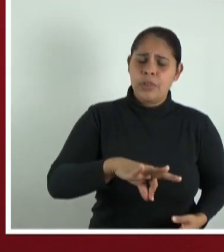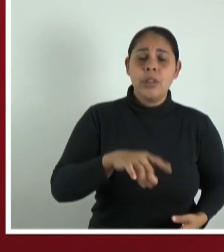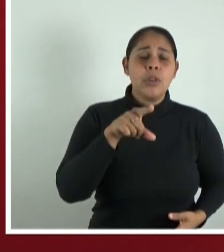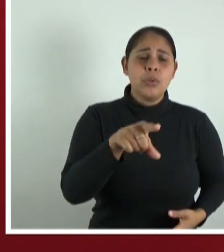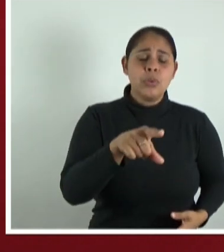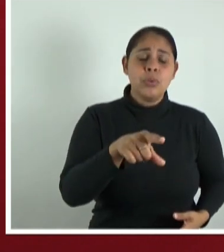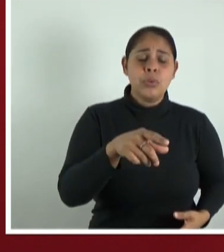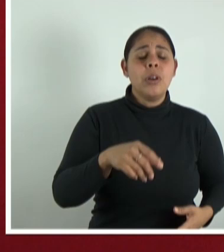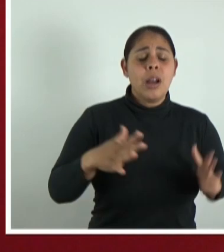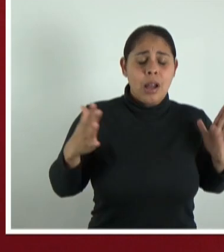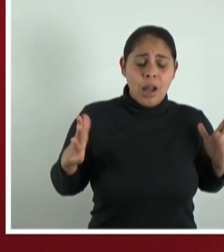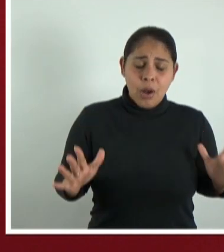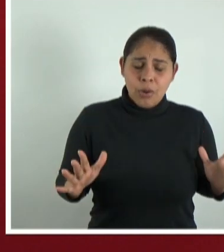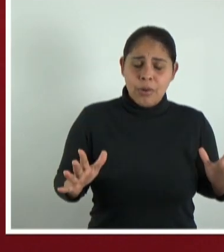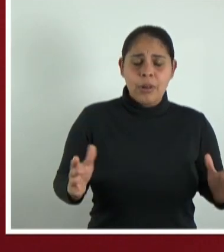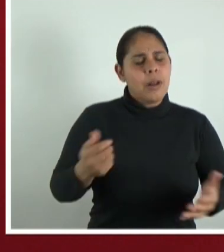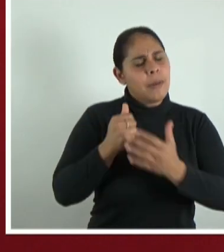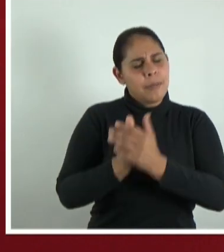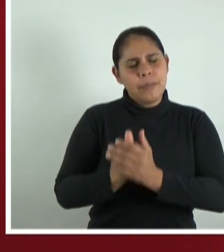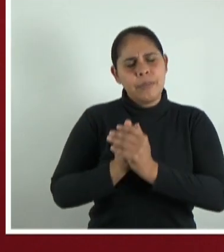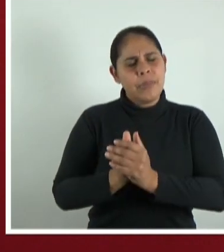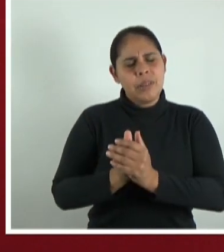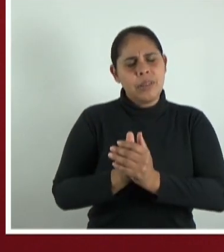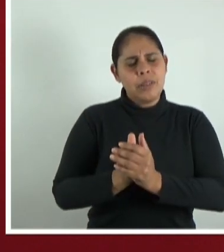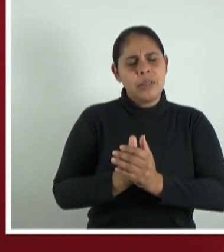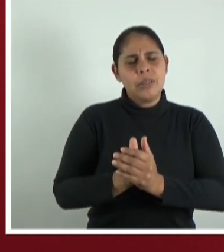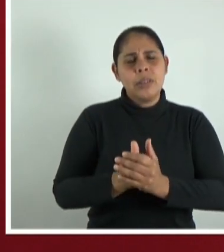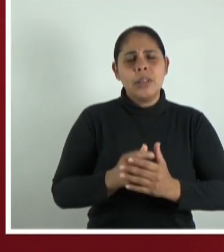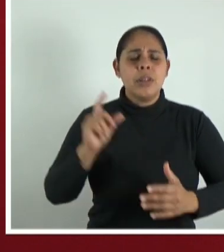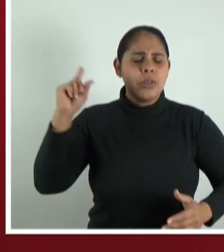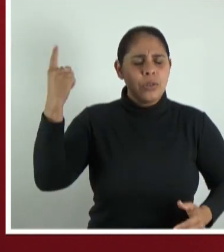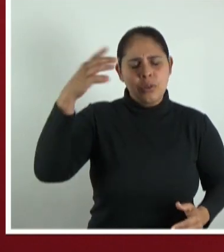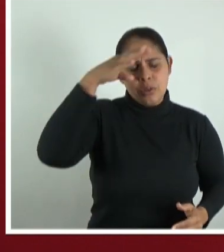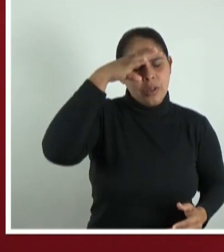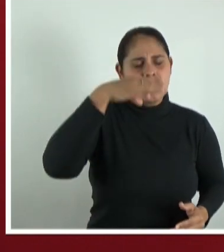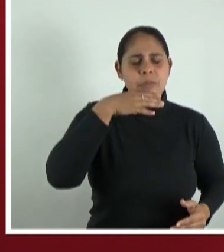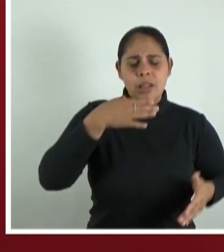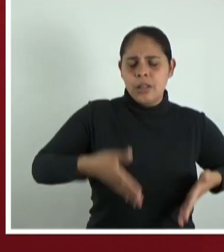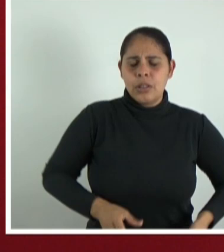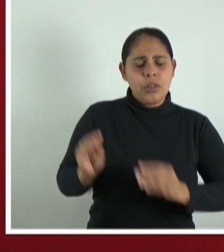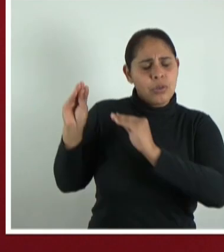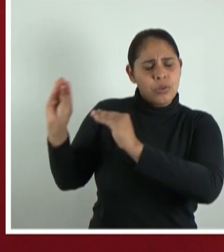Al Padre, a su Hijo Jesucristo y al Espíritu Santo.